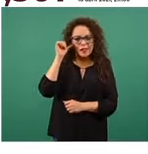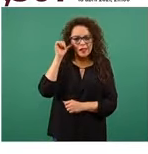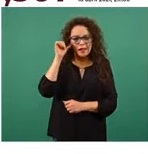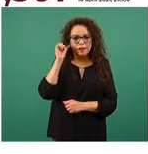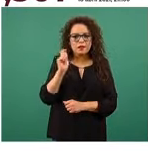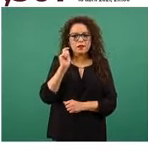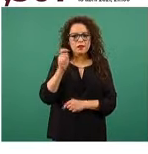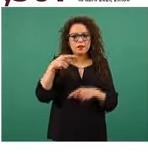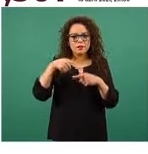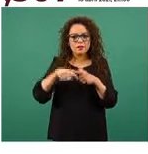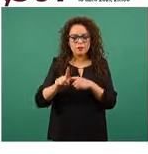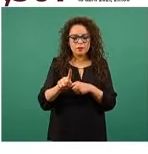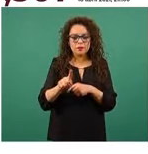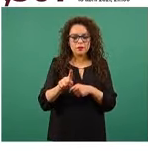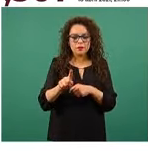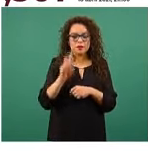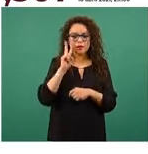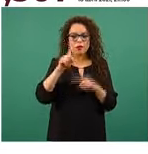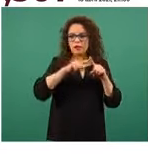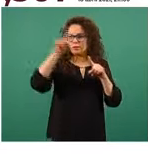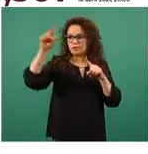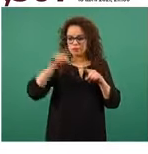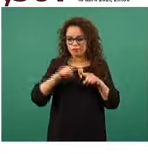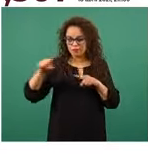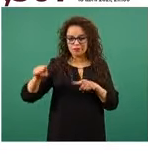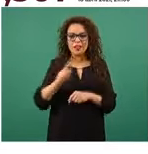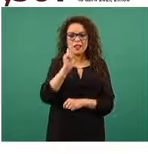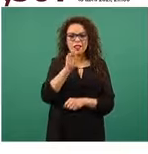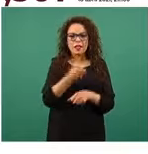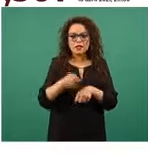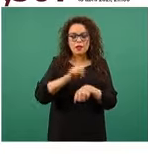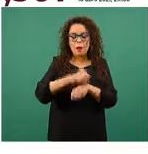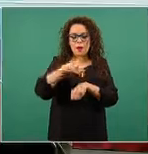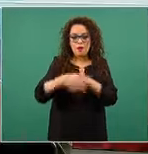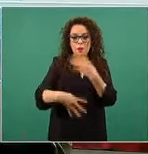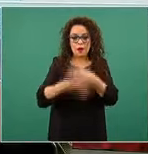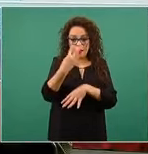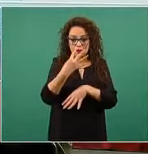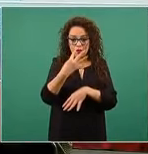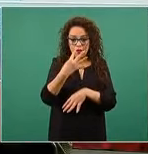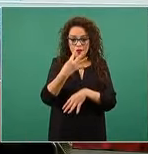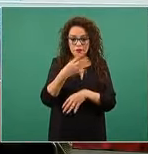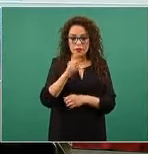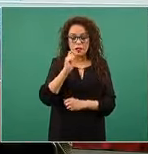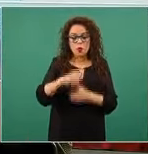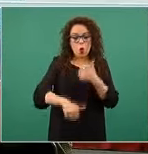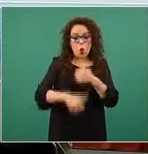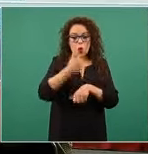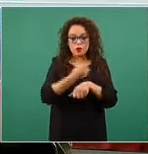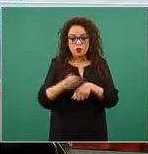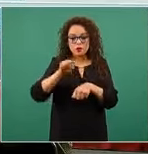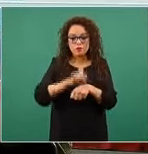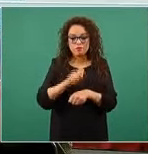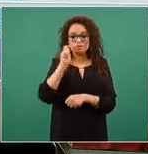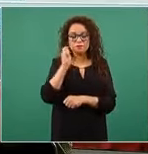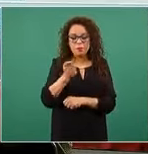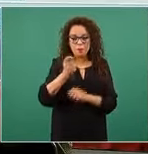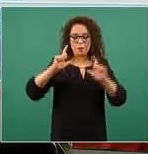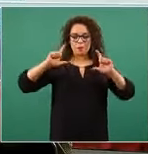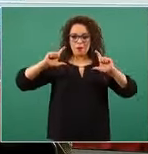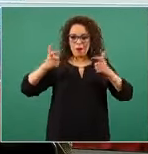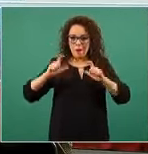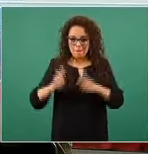semana 14, pues bueno, las prácticamente 11 semanas continuas que teníamos con una tendencia